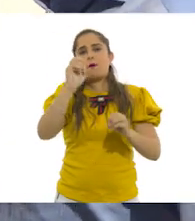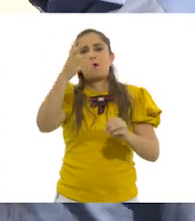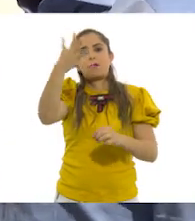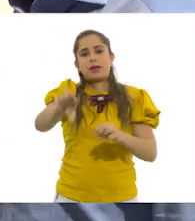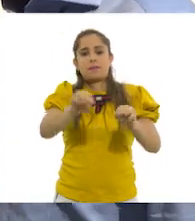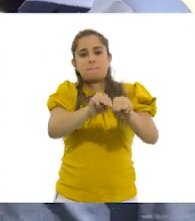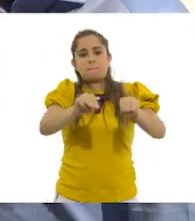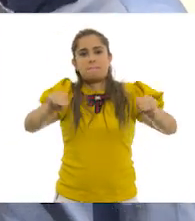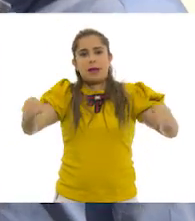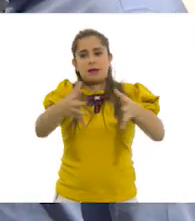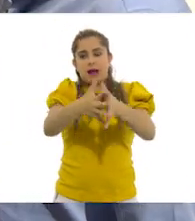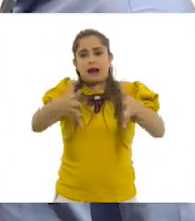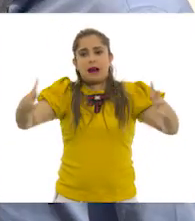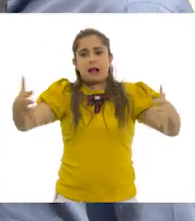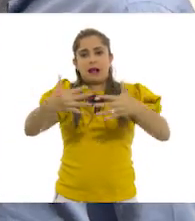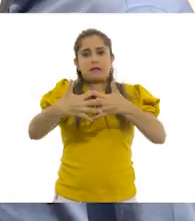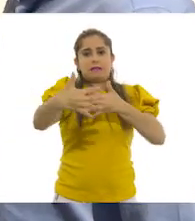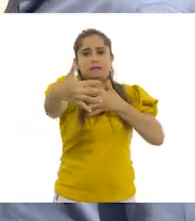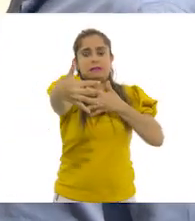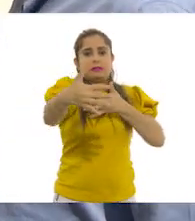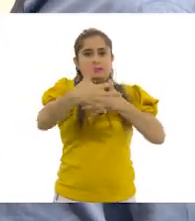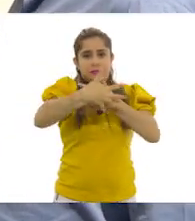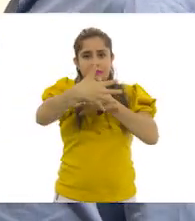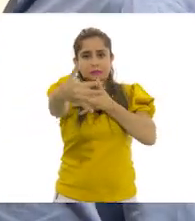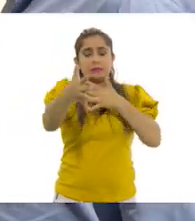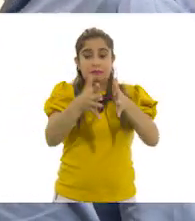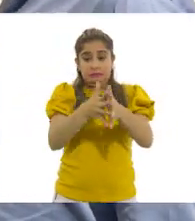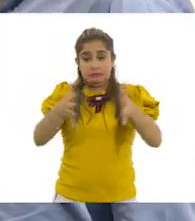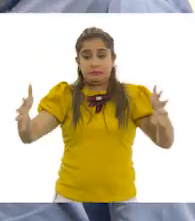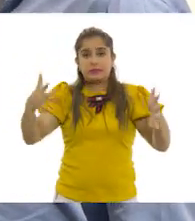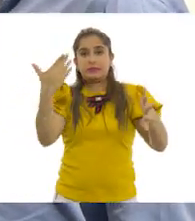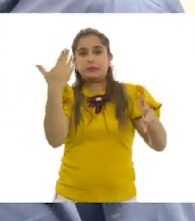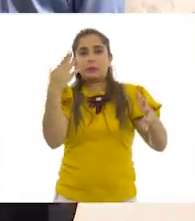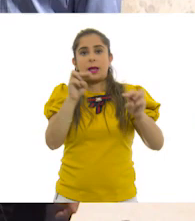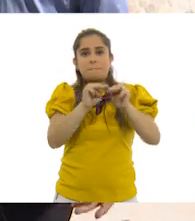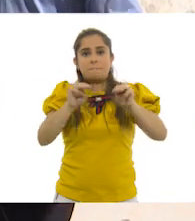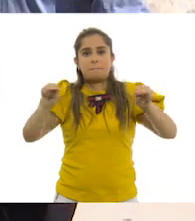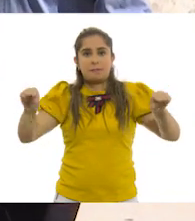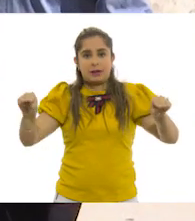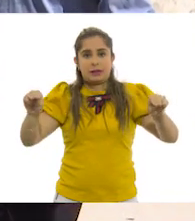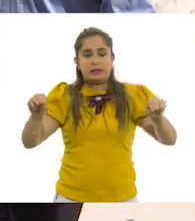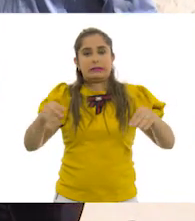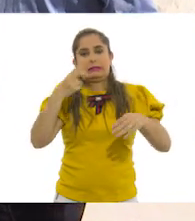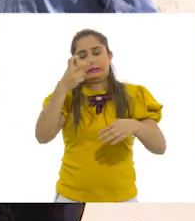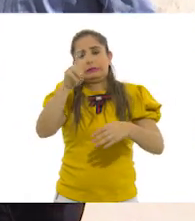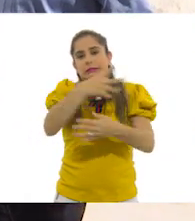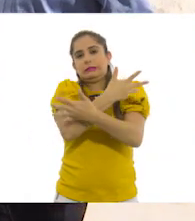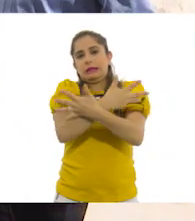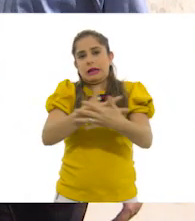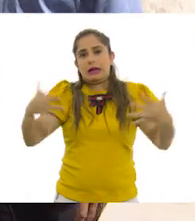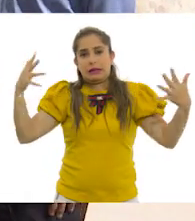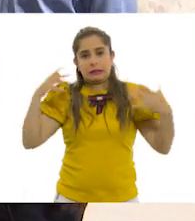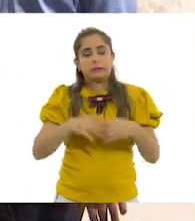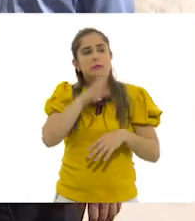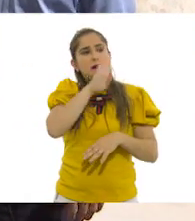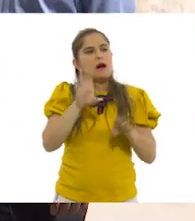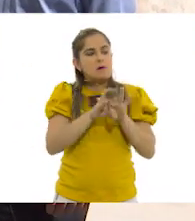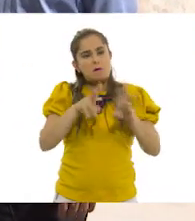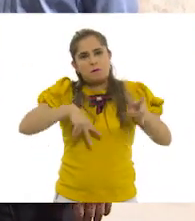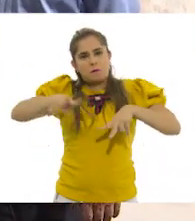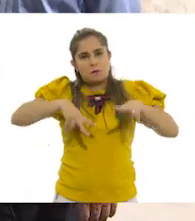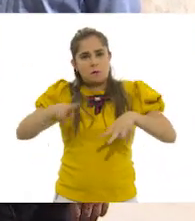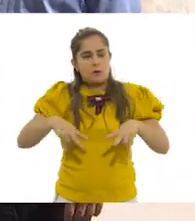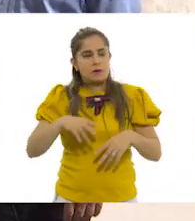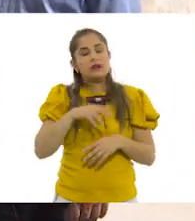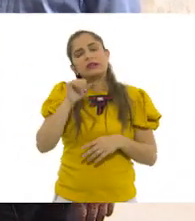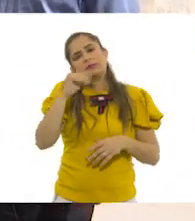metros. 9 o 10 metros de ancho. ¿Y de largo? Y de largo aproximadamente 50 metros tendría la cancha. Sí, pues era la mitad de una cancha de fútbol. Sí, ahora este era el juego de